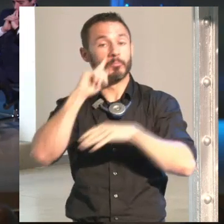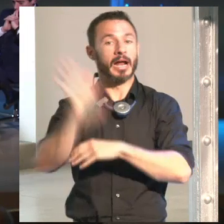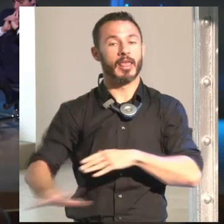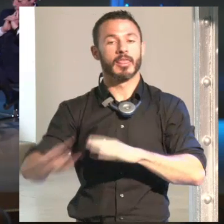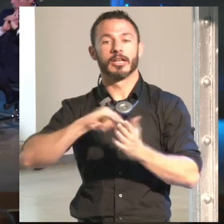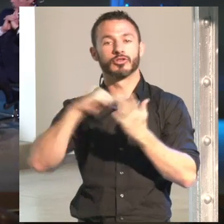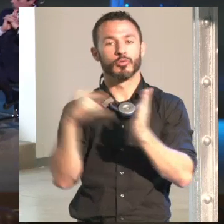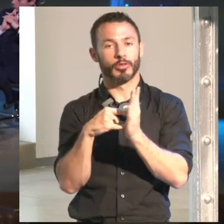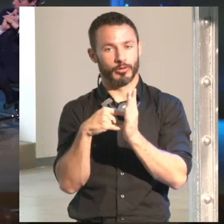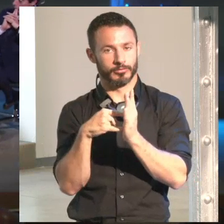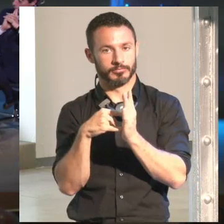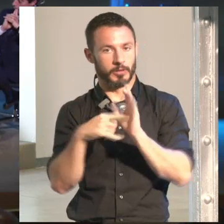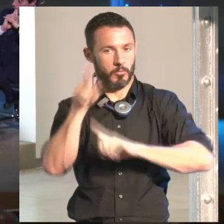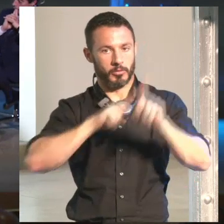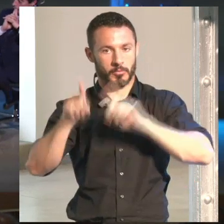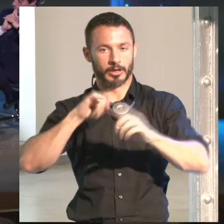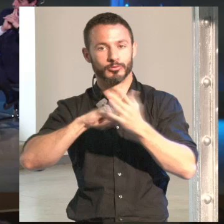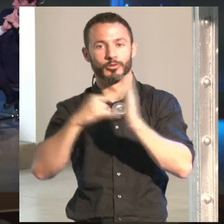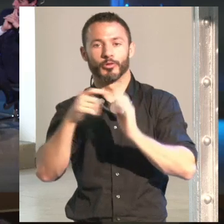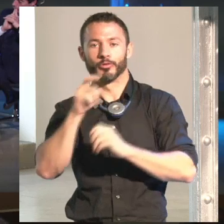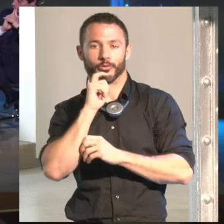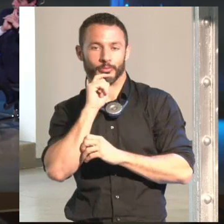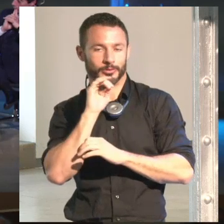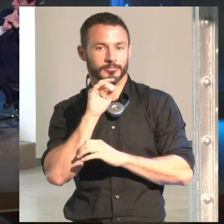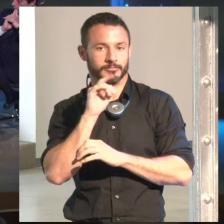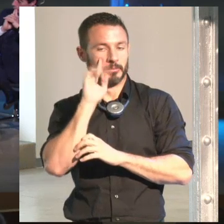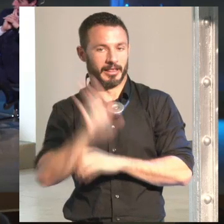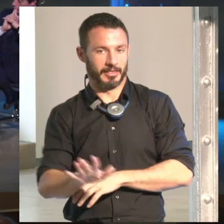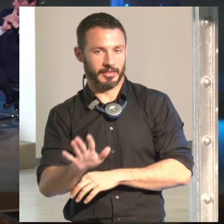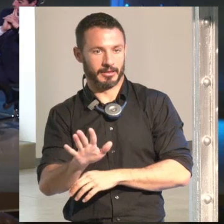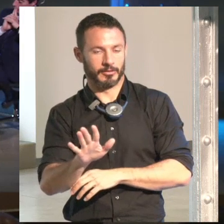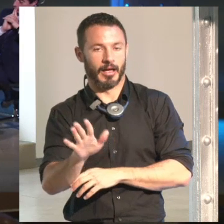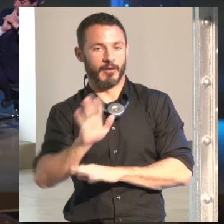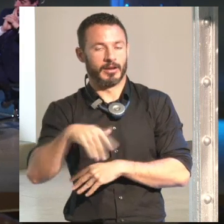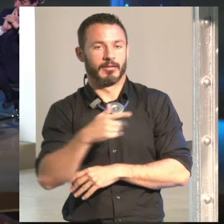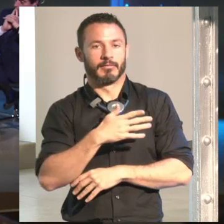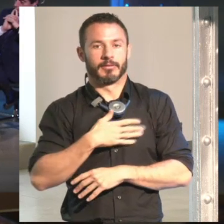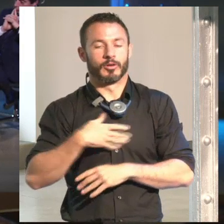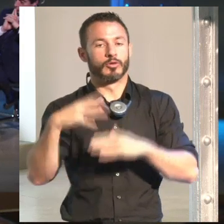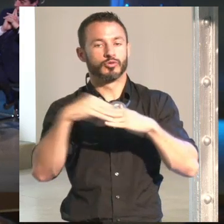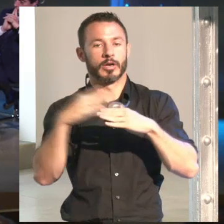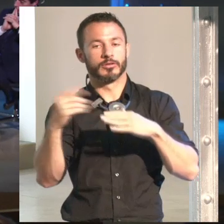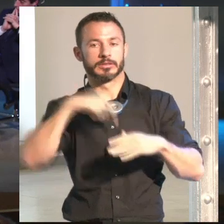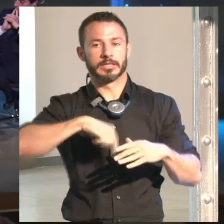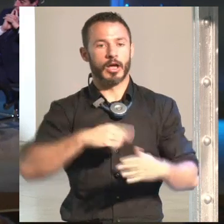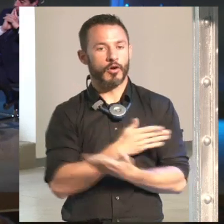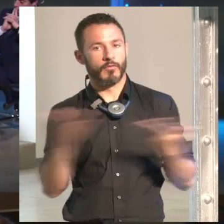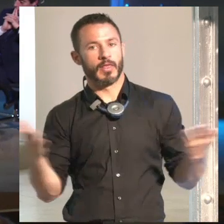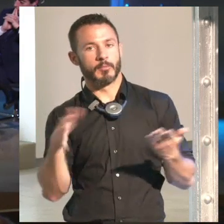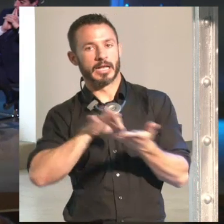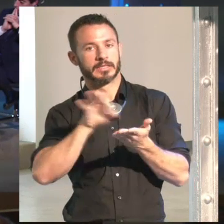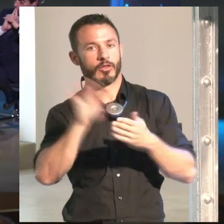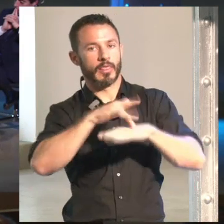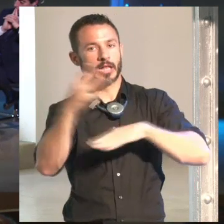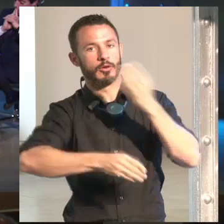para estos temas, y al final todos queremos que se siente con confianza de usar servicios digitales